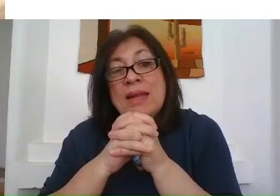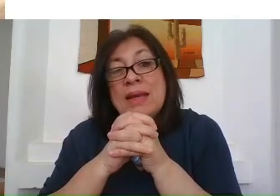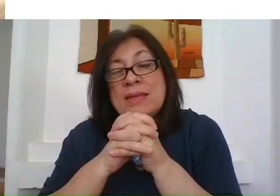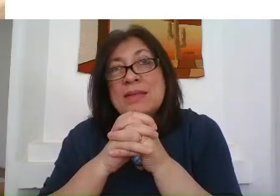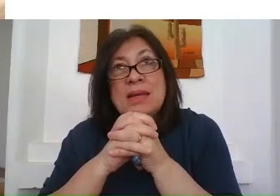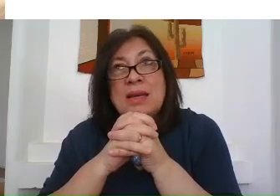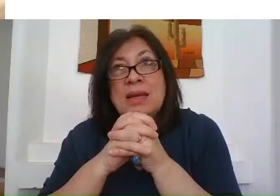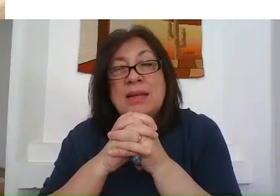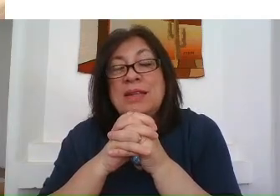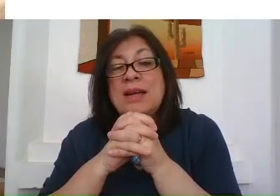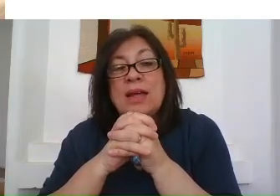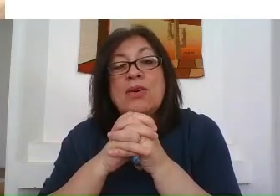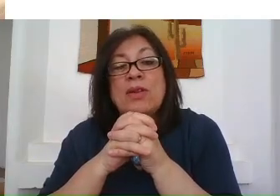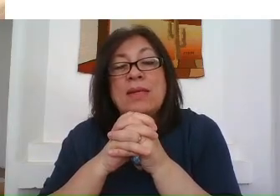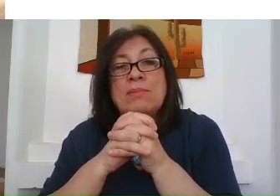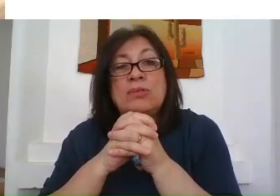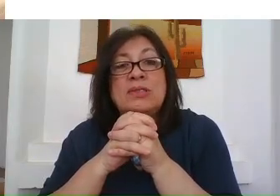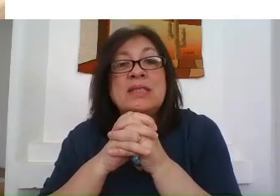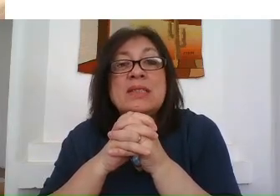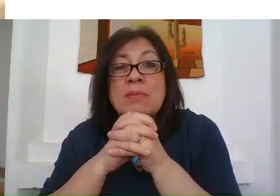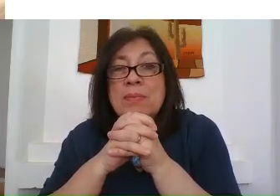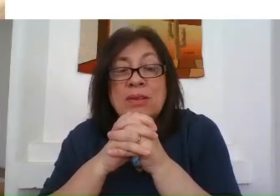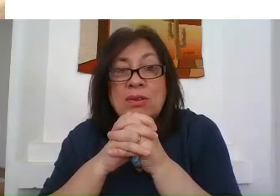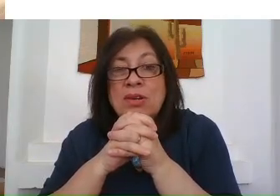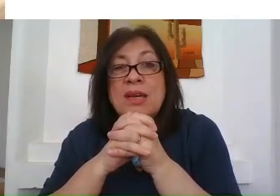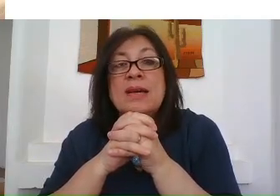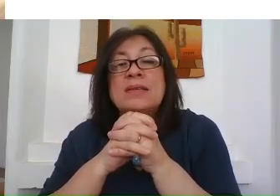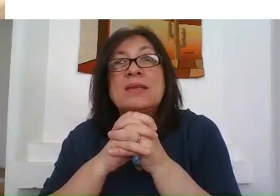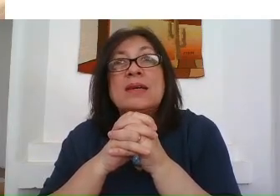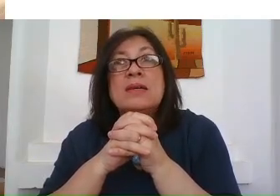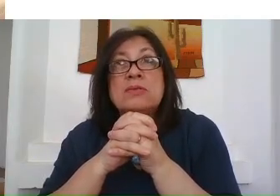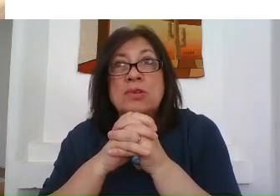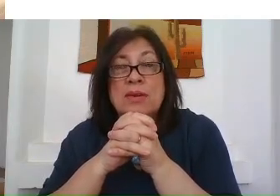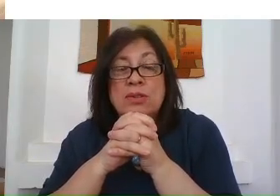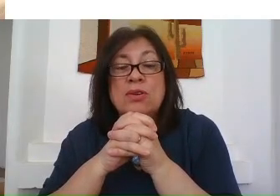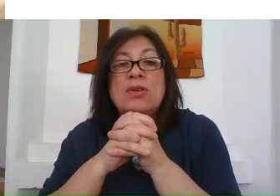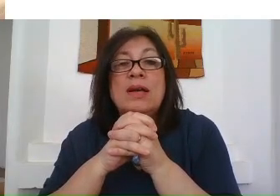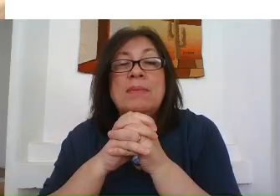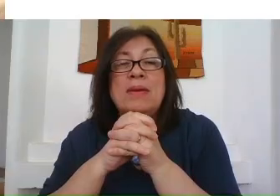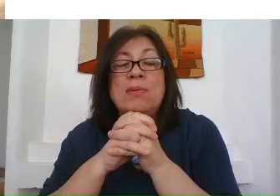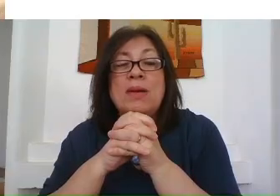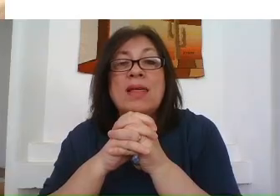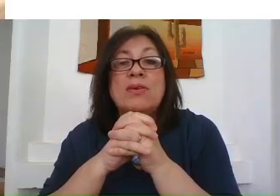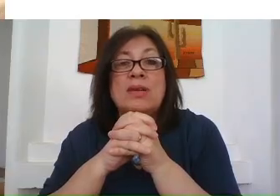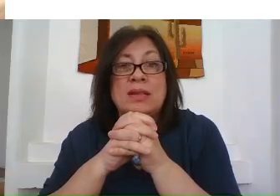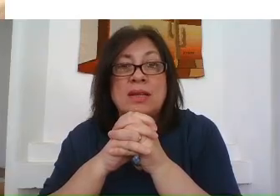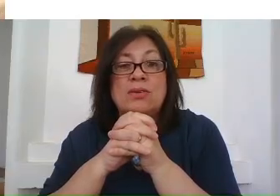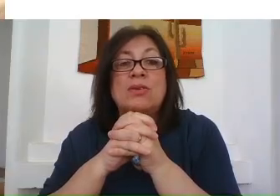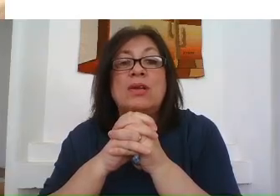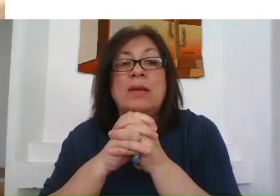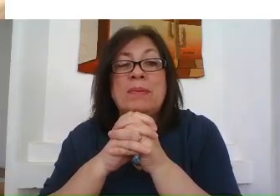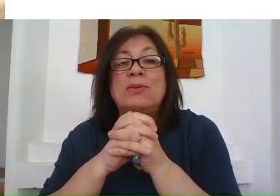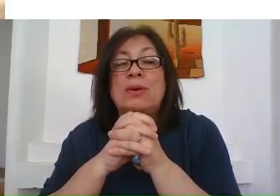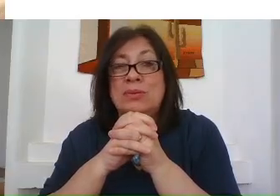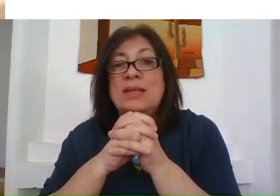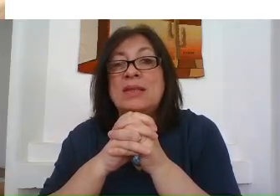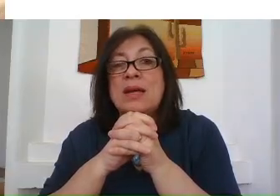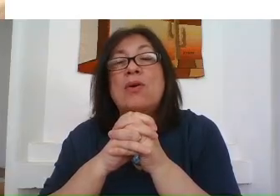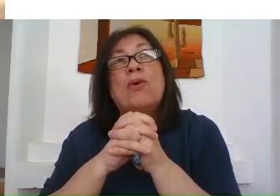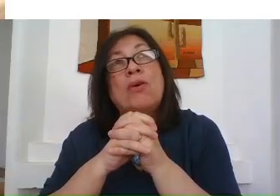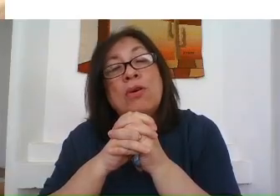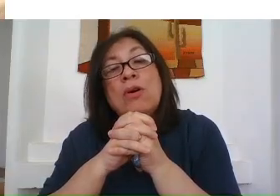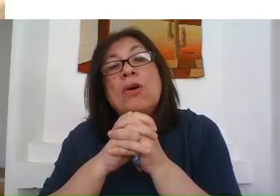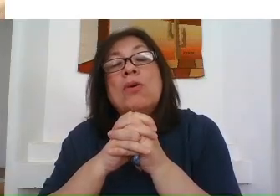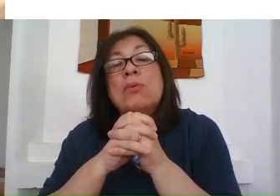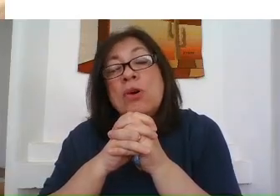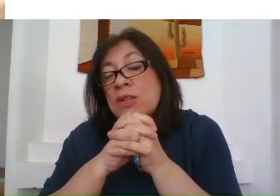eso también es indicador de muchísimas patologías, sobre todo las vinculadas con el trastorno del espectro